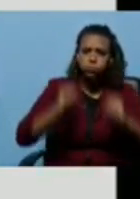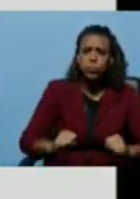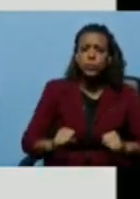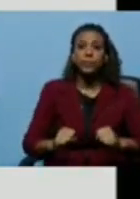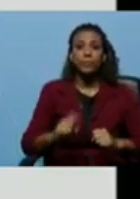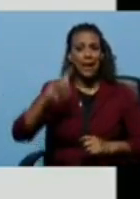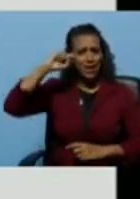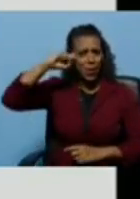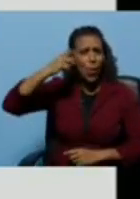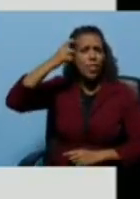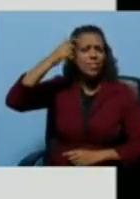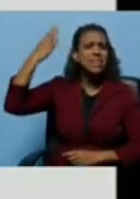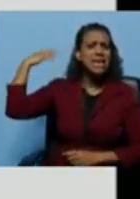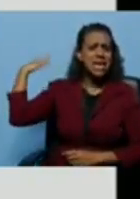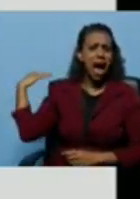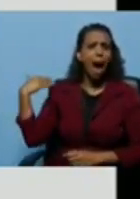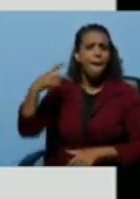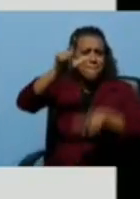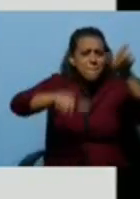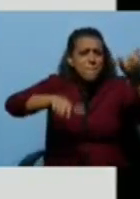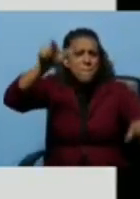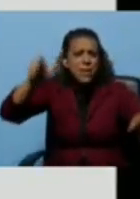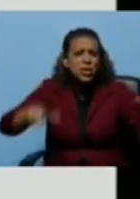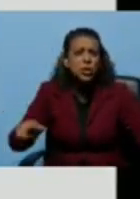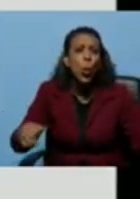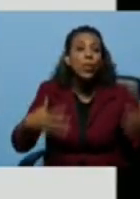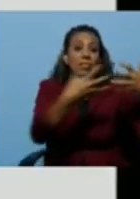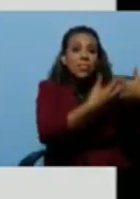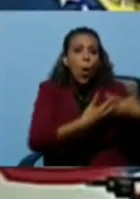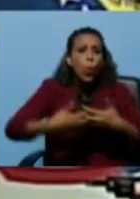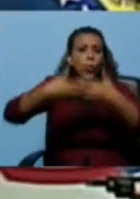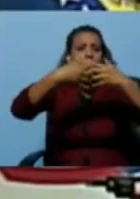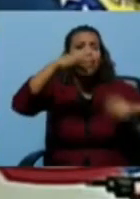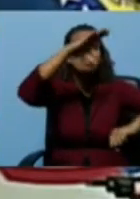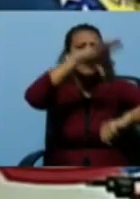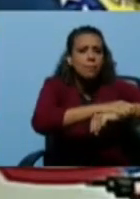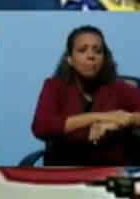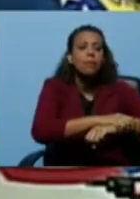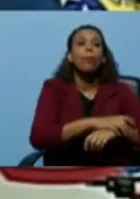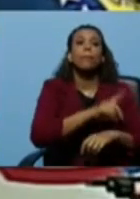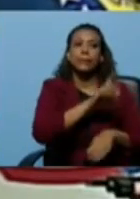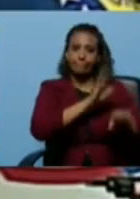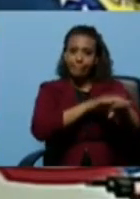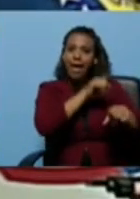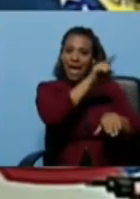¿Ustedes recuerdan que hace días dijeron que había un ciudadano norteamericano detenido?